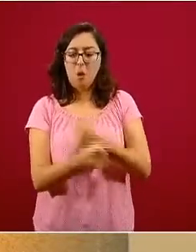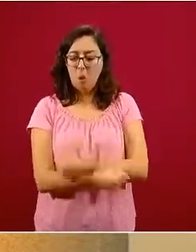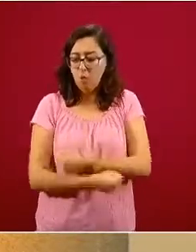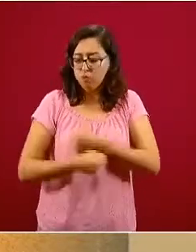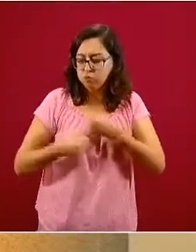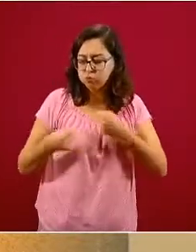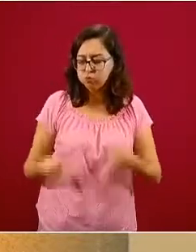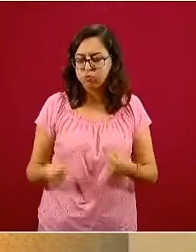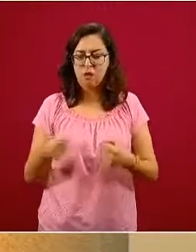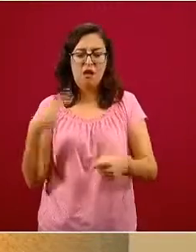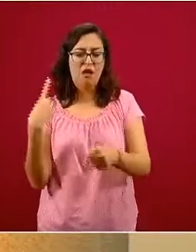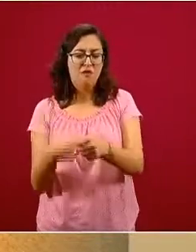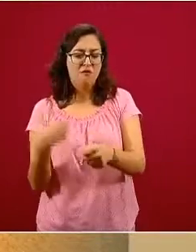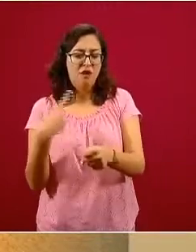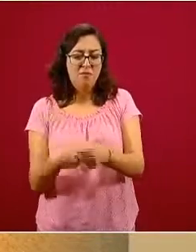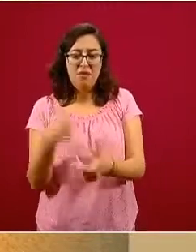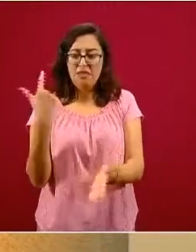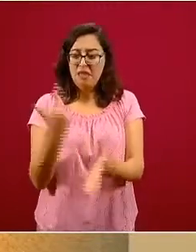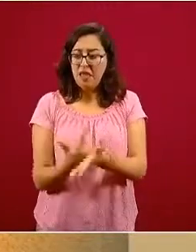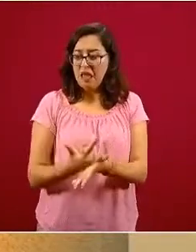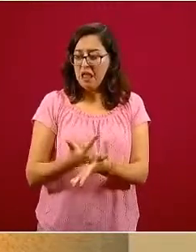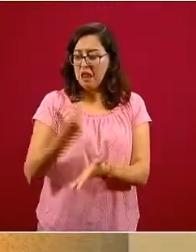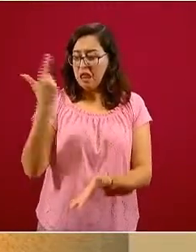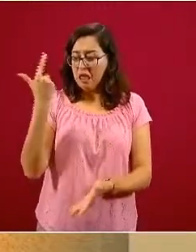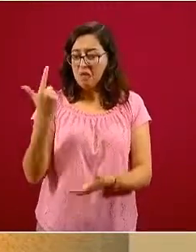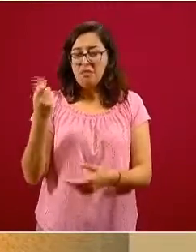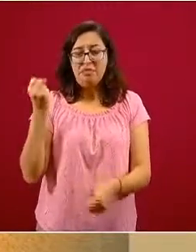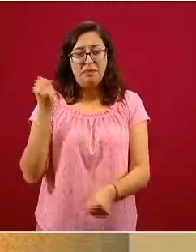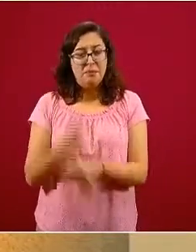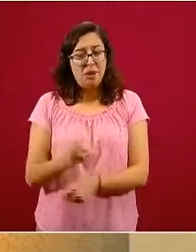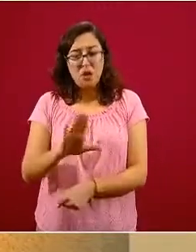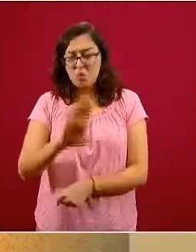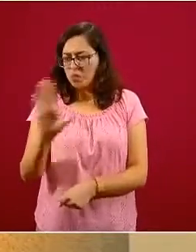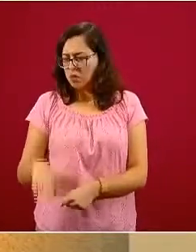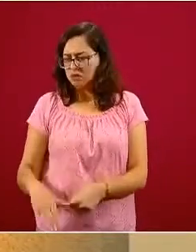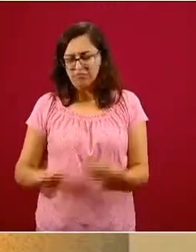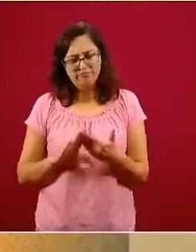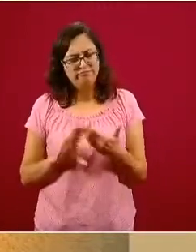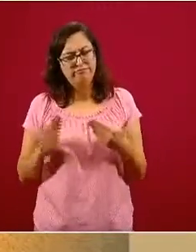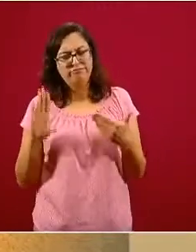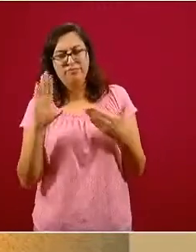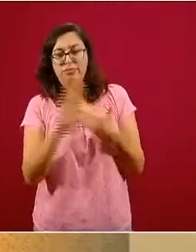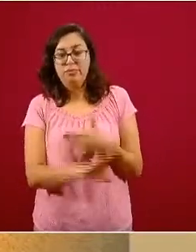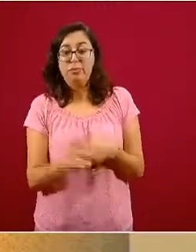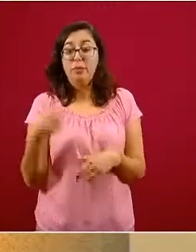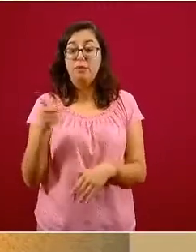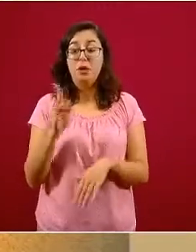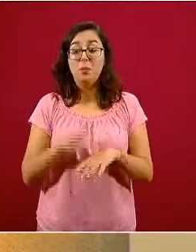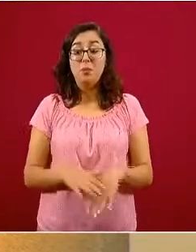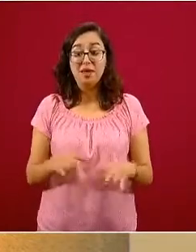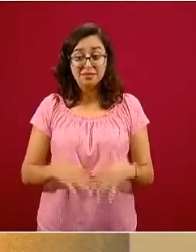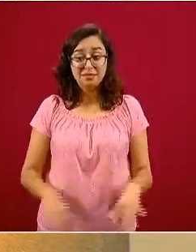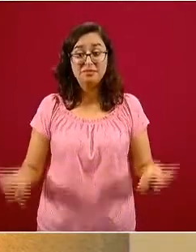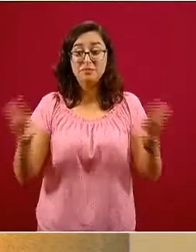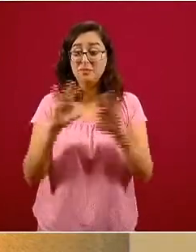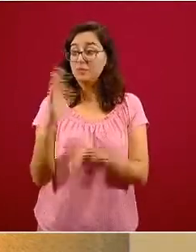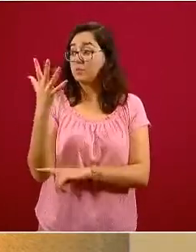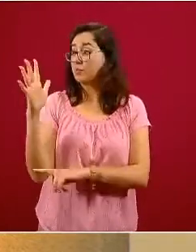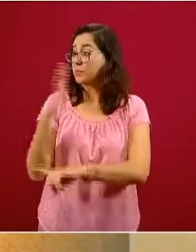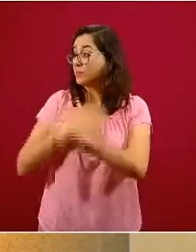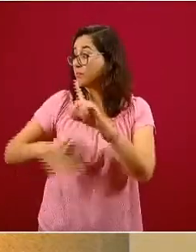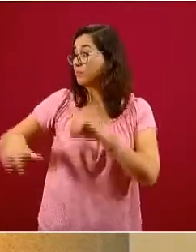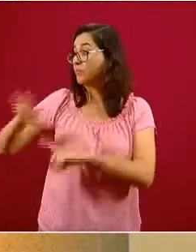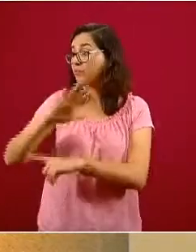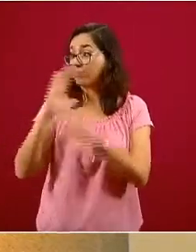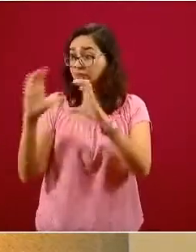obesidad, las enfermedades crónicas y la muerte prematura, pero que además proteja al ambiente,